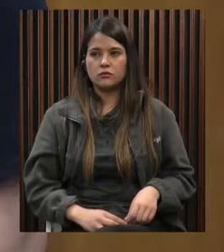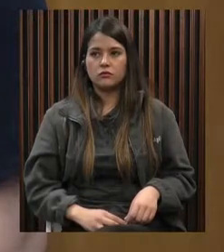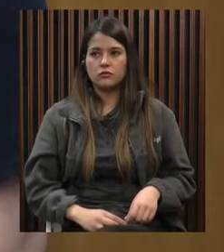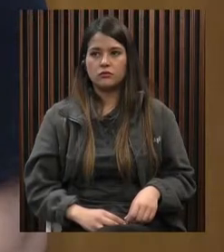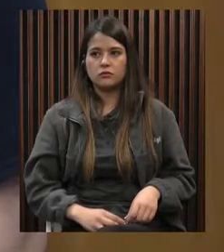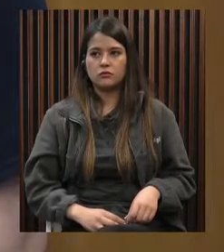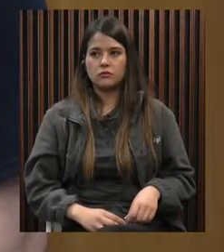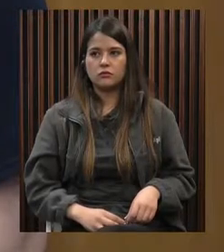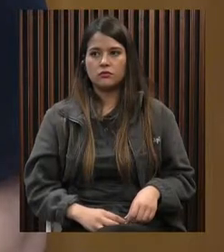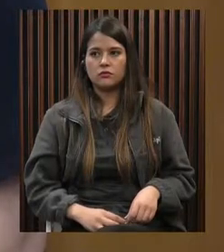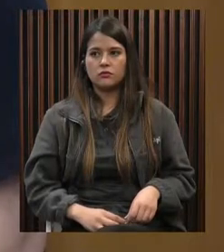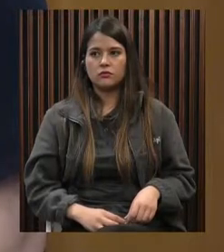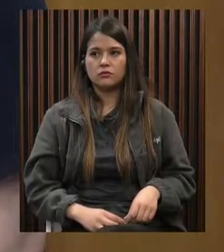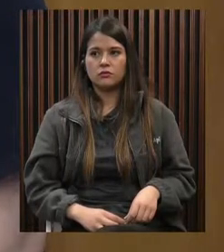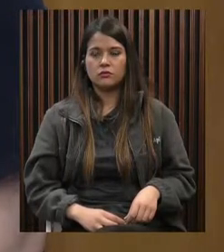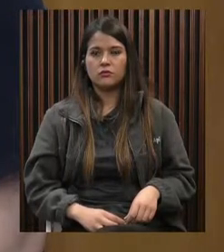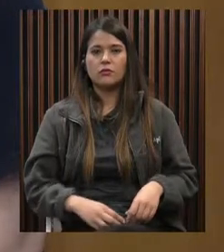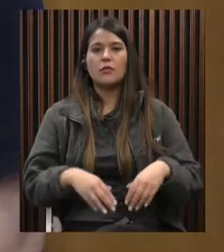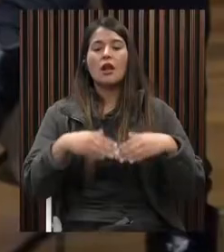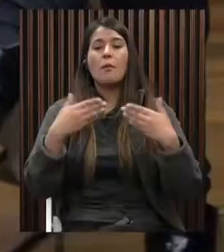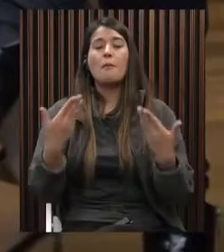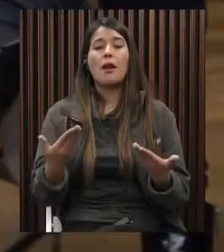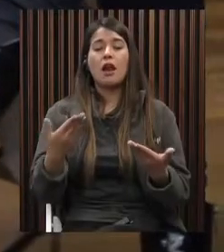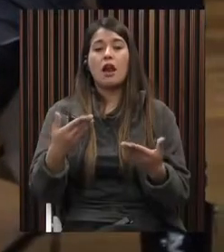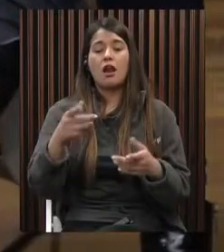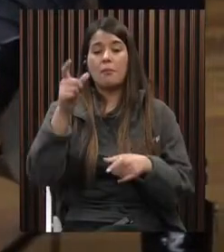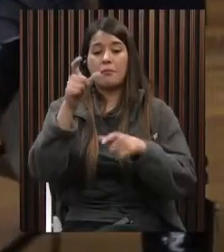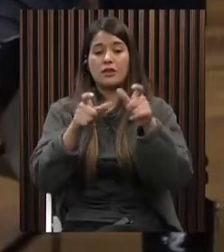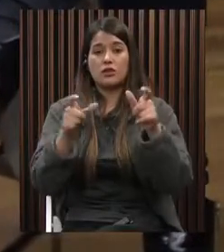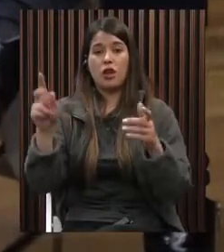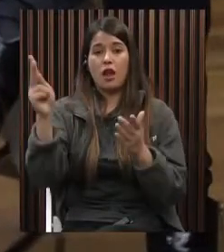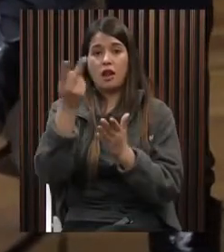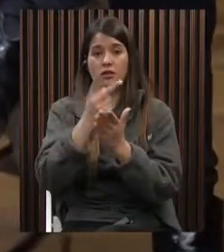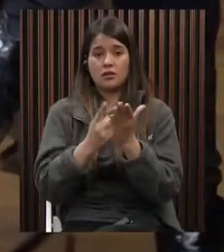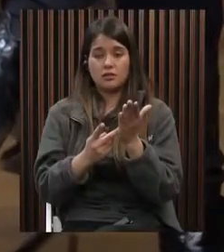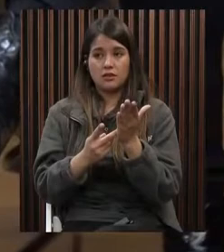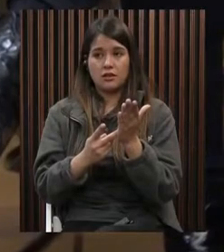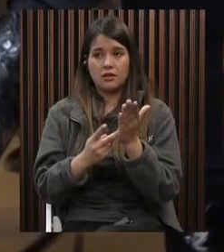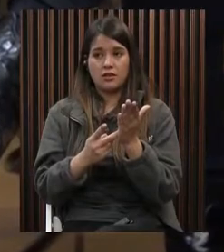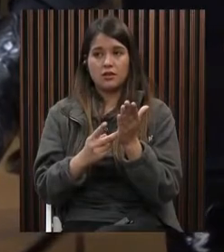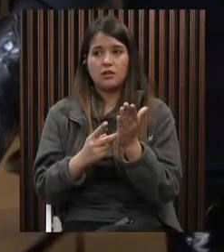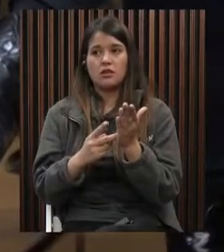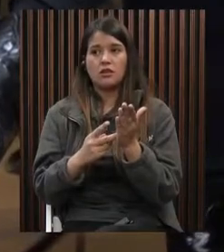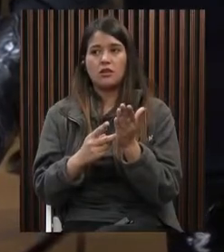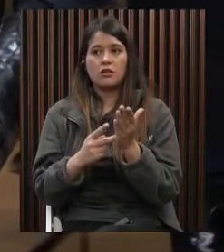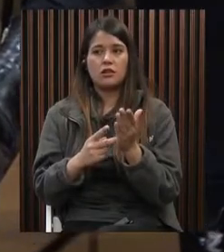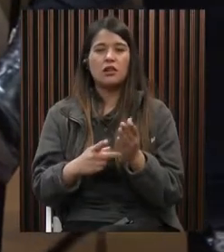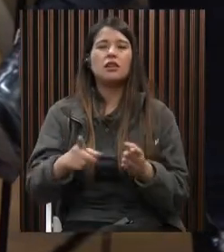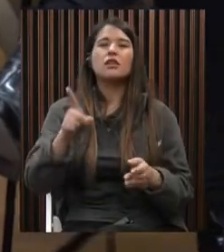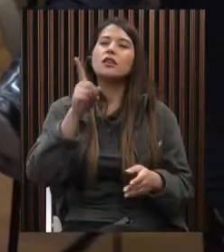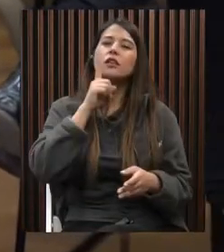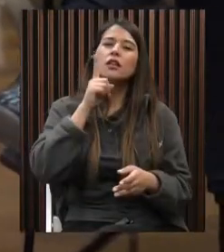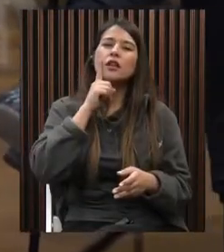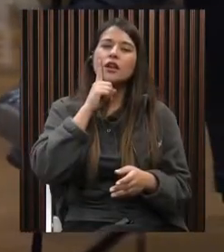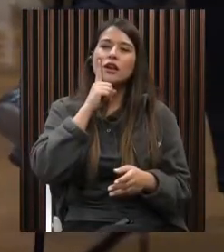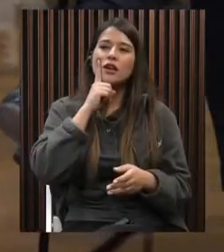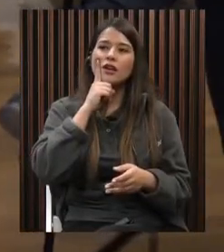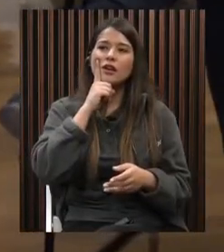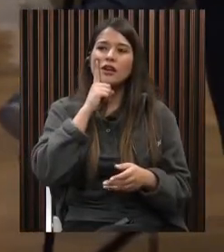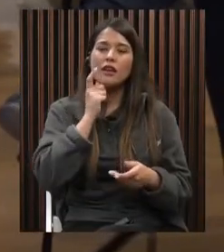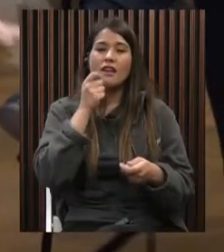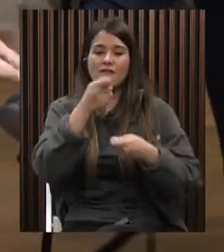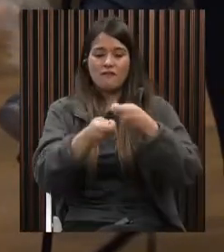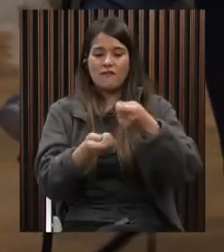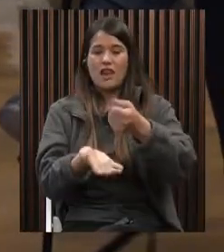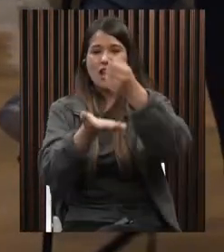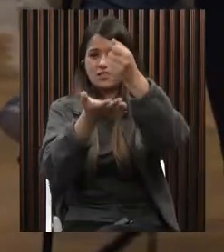Sí, yo creo que para los artistas, por ejemplo, hay uno de los, generalmente el tener el financiamiento para poder ser